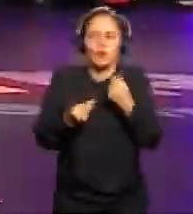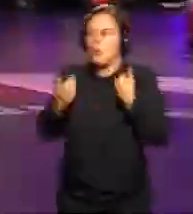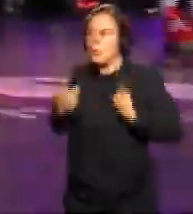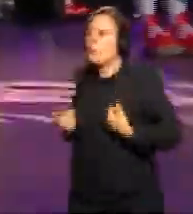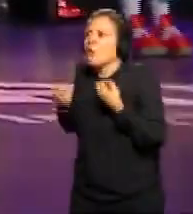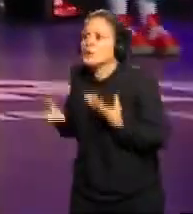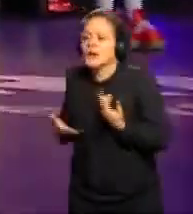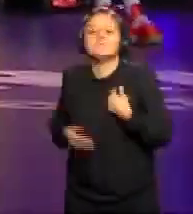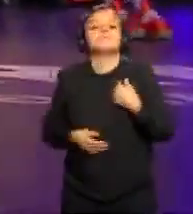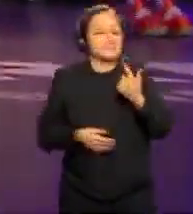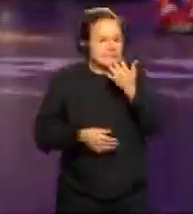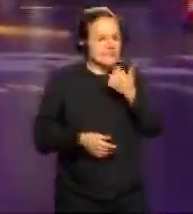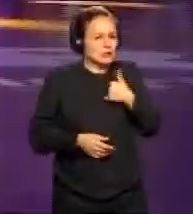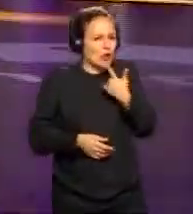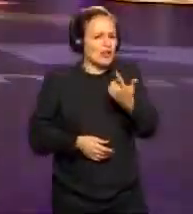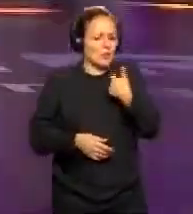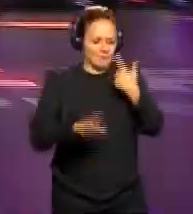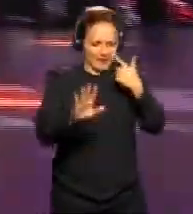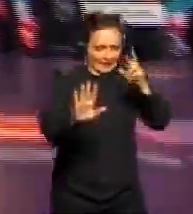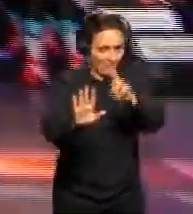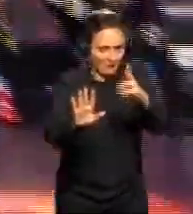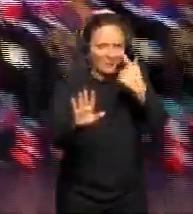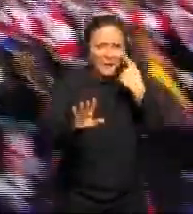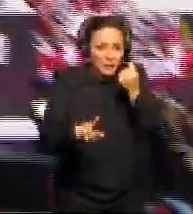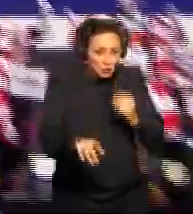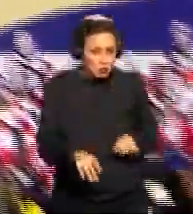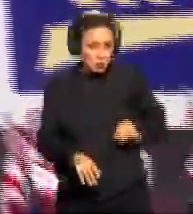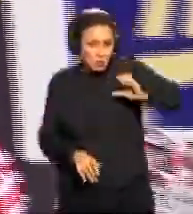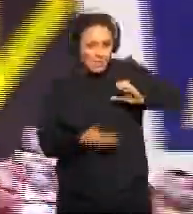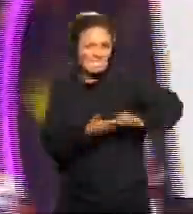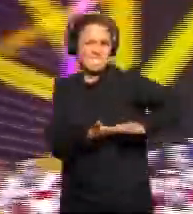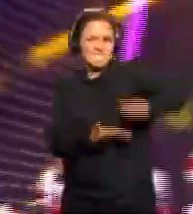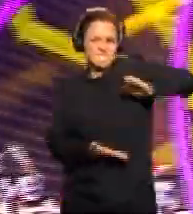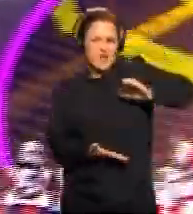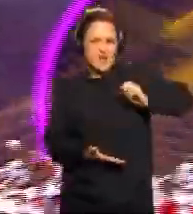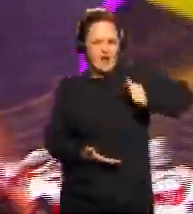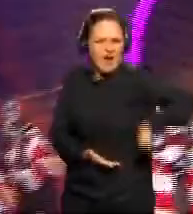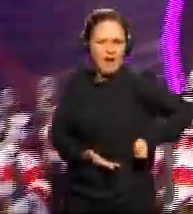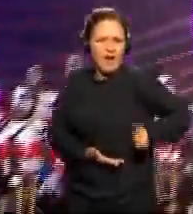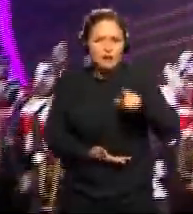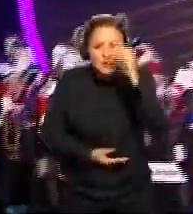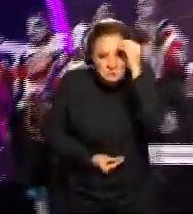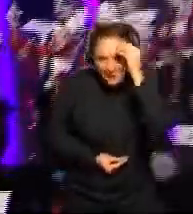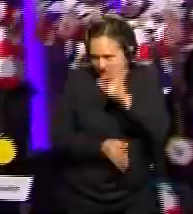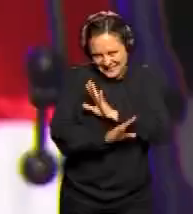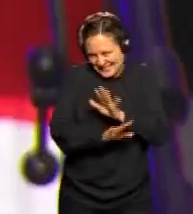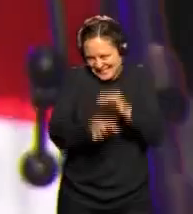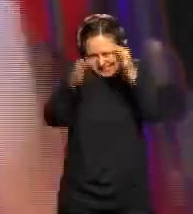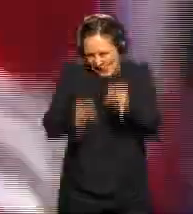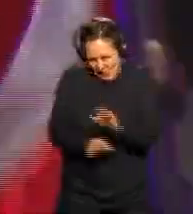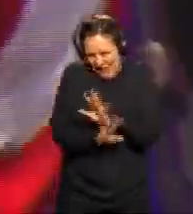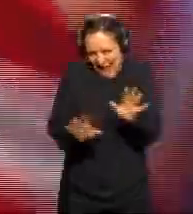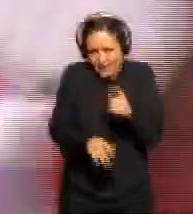Si yo vuelvo y te repito que un sueldazo tú tendrás, ni lo pensarías. Seguro me